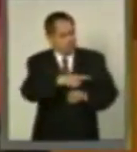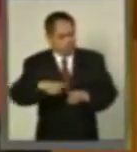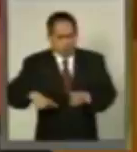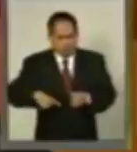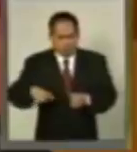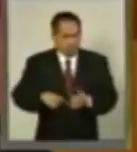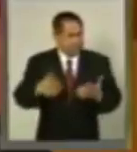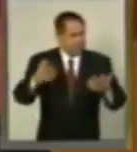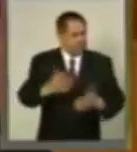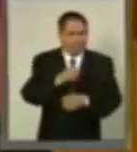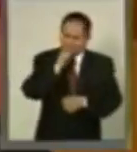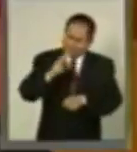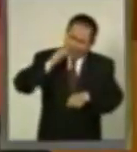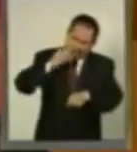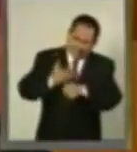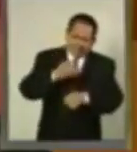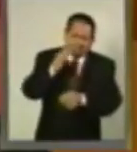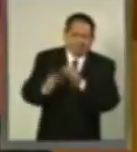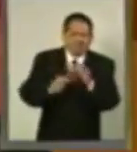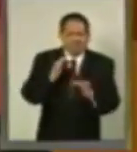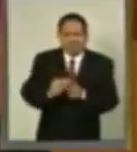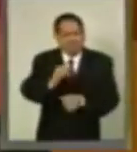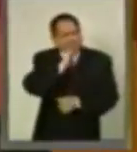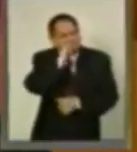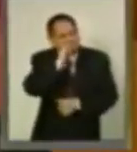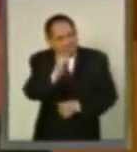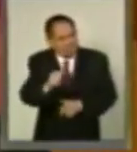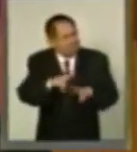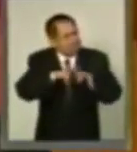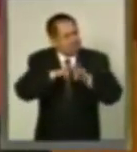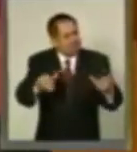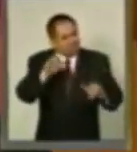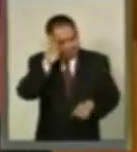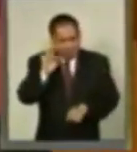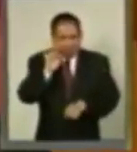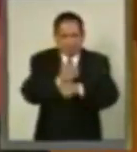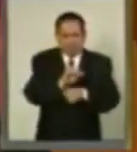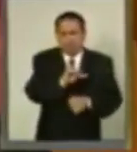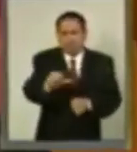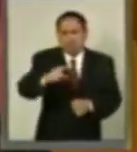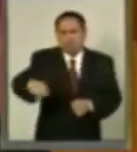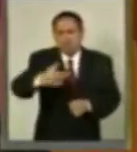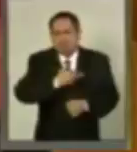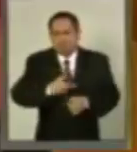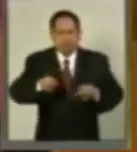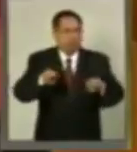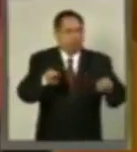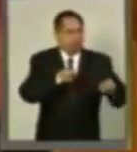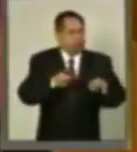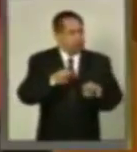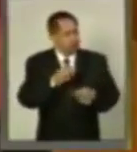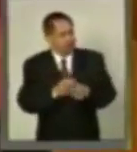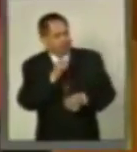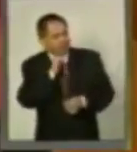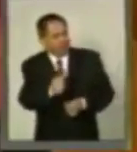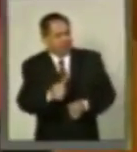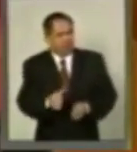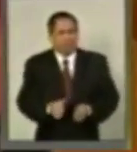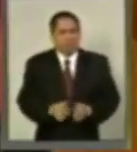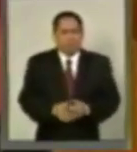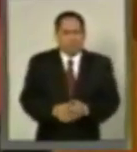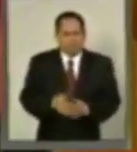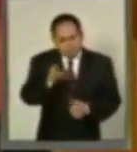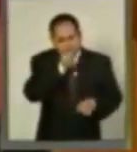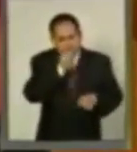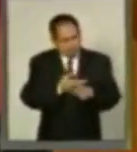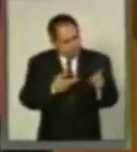mexicano pueda hacerse responsable y darle garantía a dichos presidentes para el ejercicio de sus cargos?